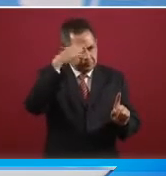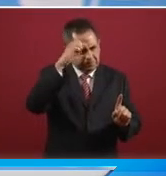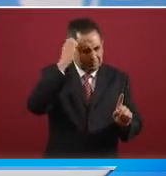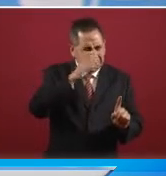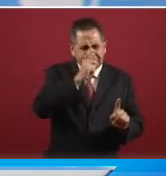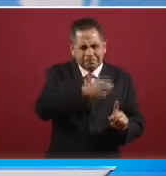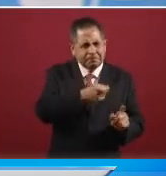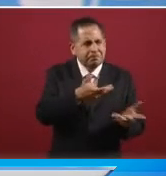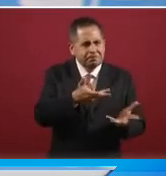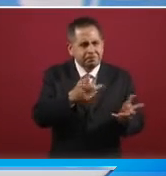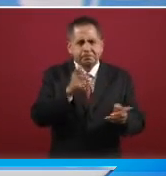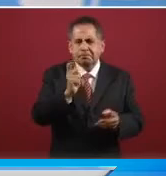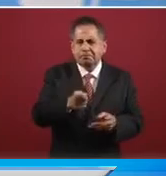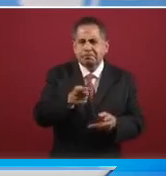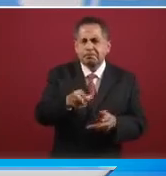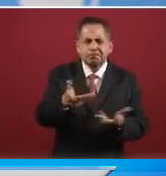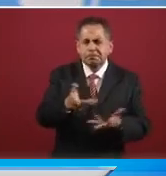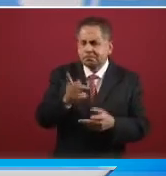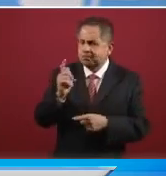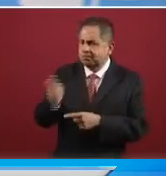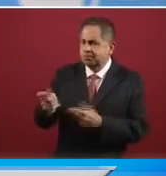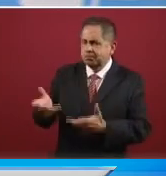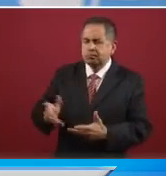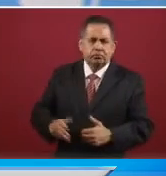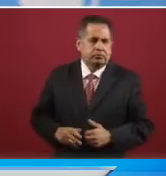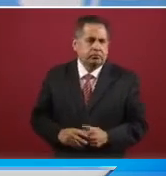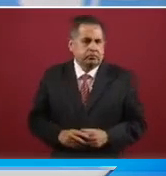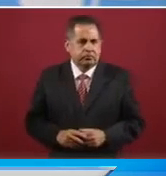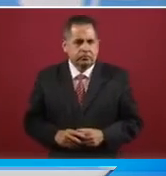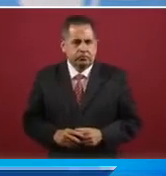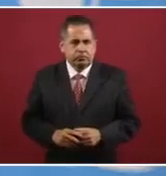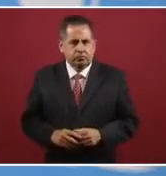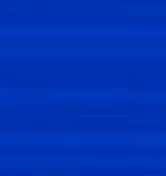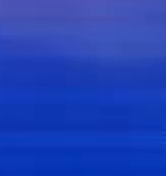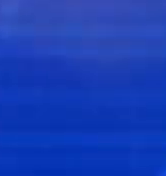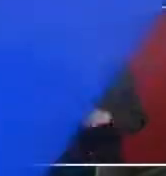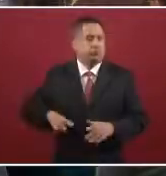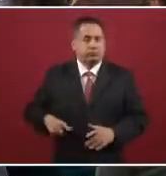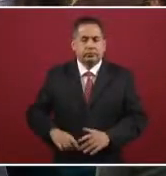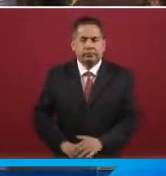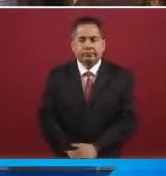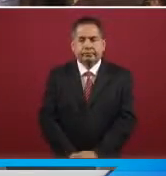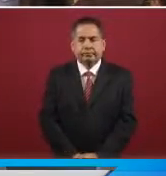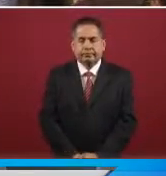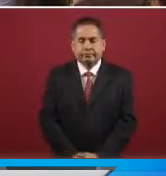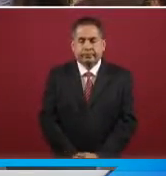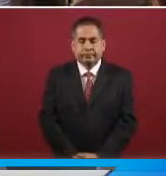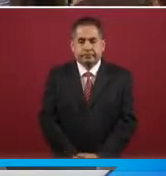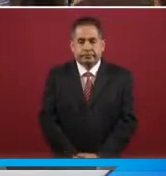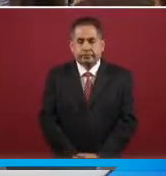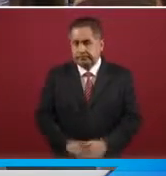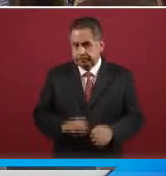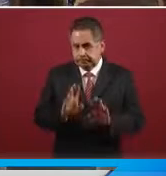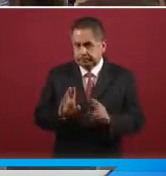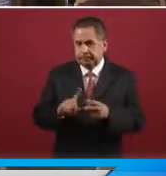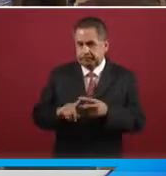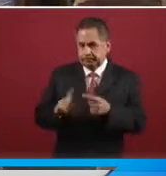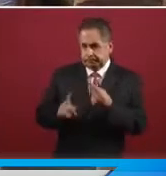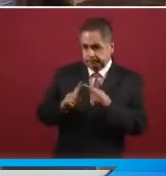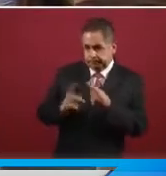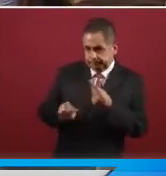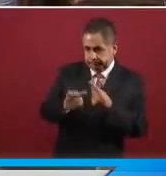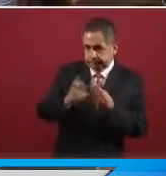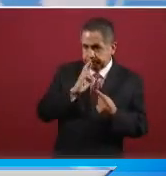Ahora este gobierno trabaja en generar el bienestar de toda la población de nuestro país. Exámenes en la UNAM.